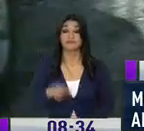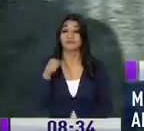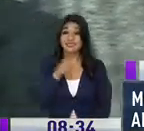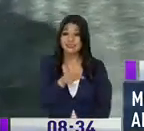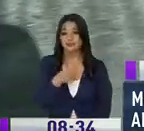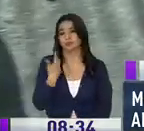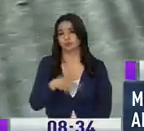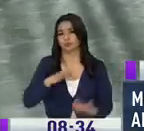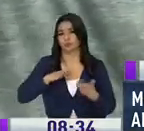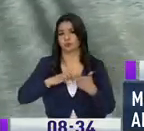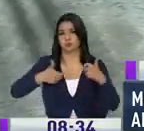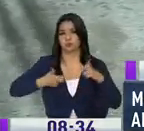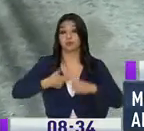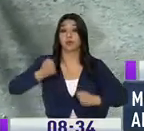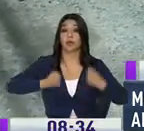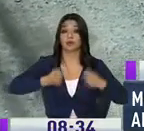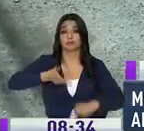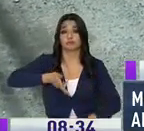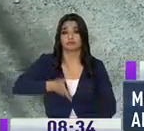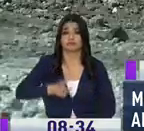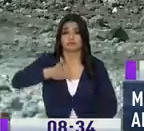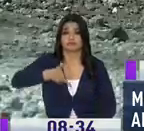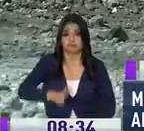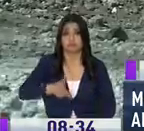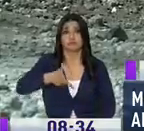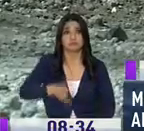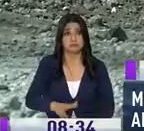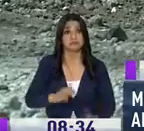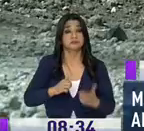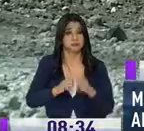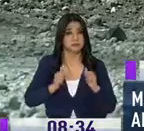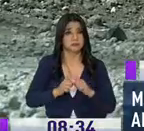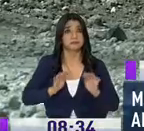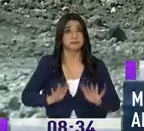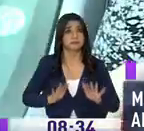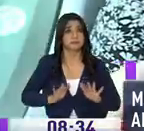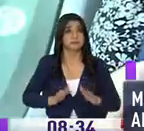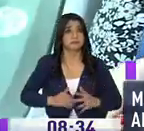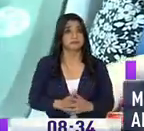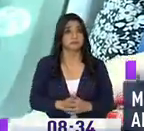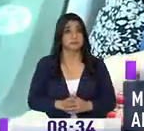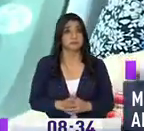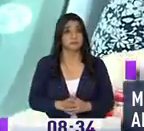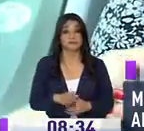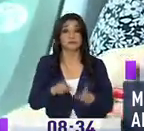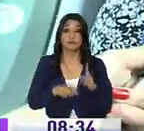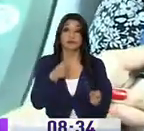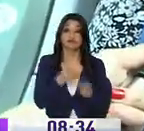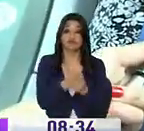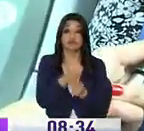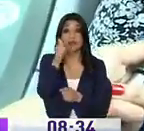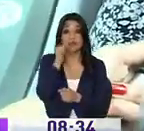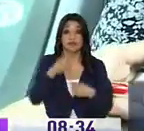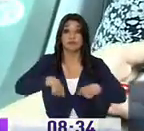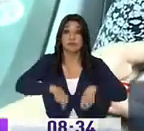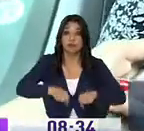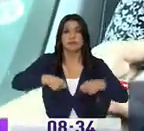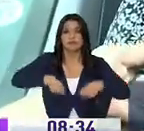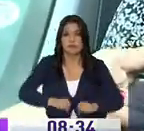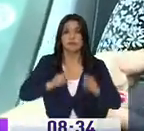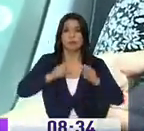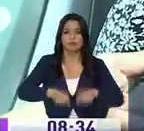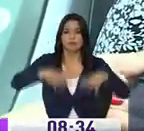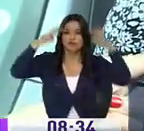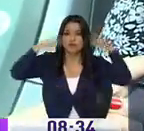un verdadero dolor de cabeza, pues los incidentes están a la orden del día. Ya cuántos se han chocado, ayer se cayó una moto en la